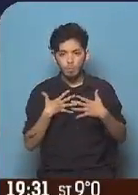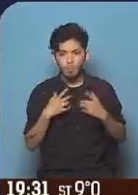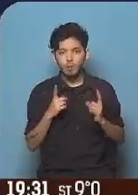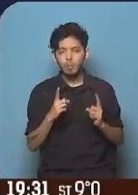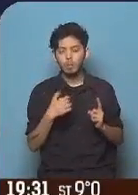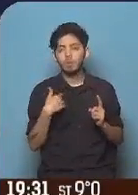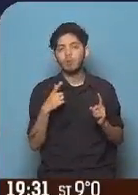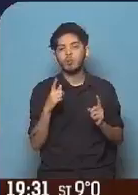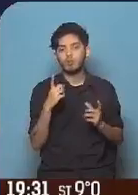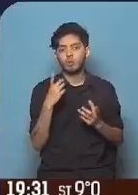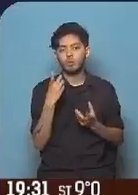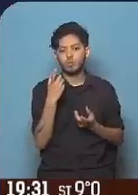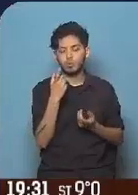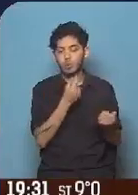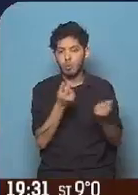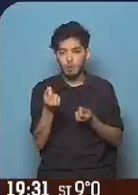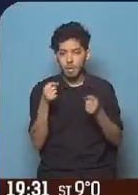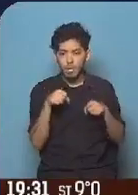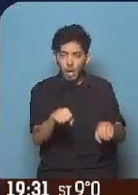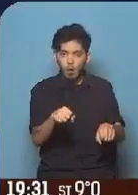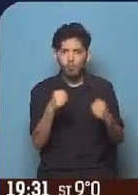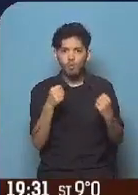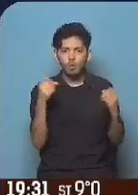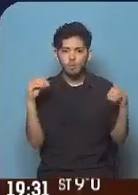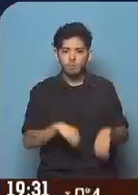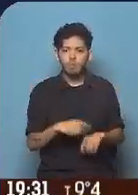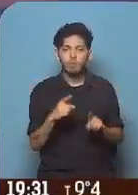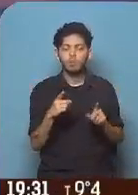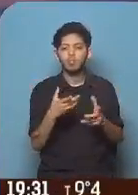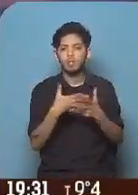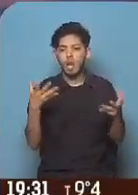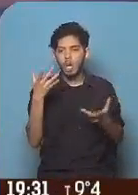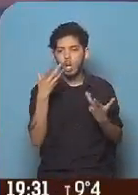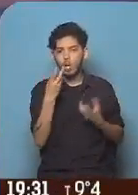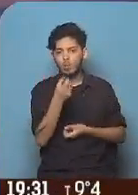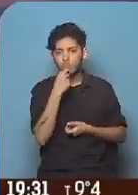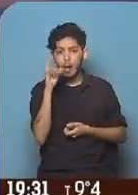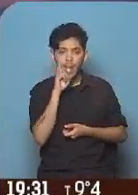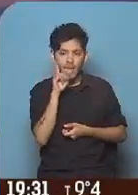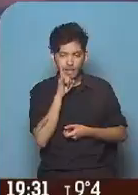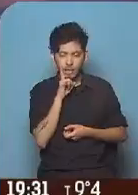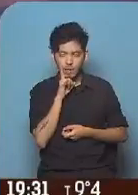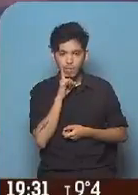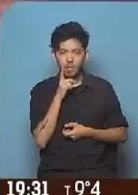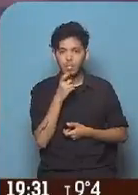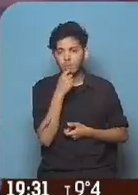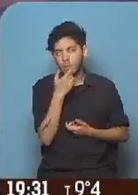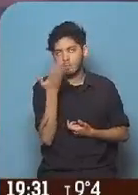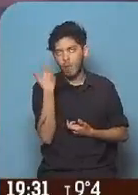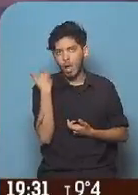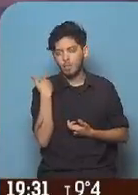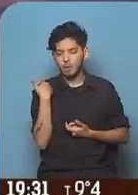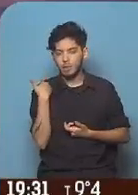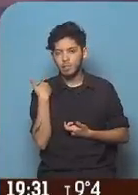los supermercados. Hubo una fuerte caída en el consumo, por ejemplo, de la leche, que un tiempo